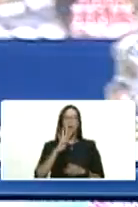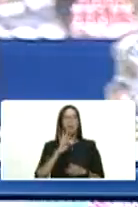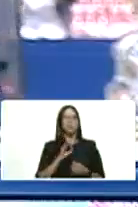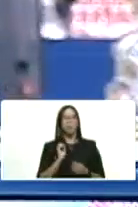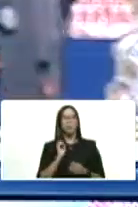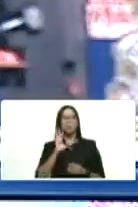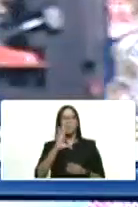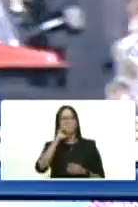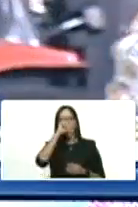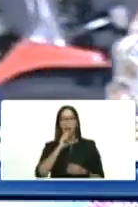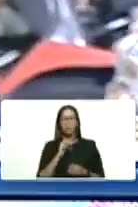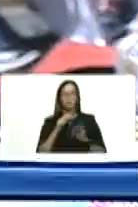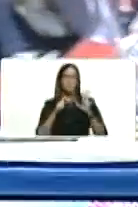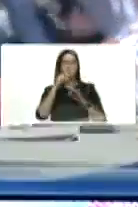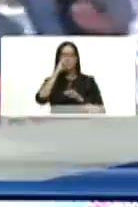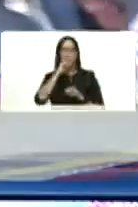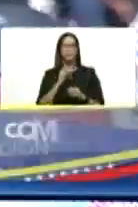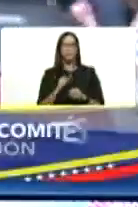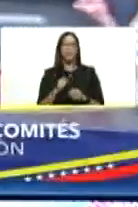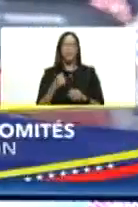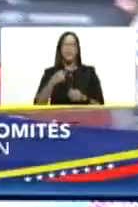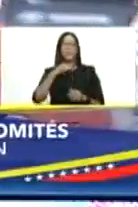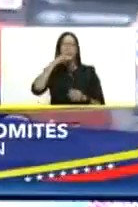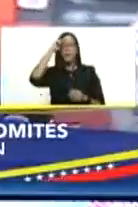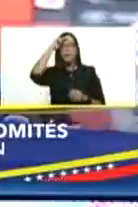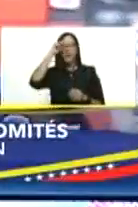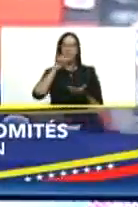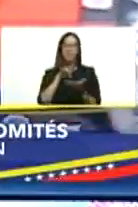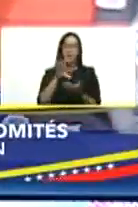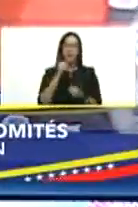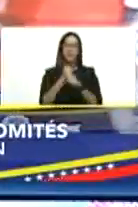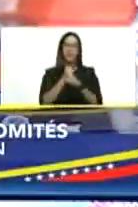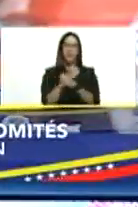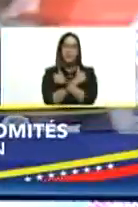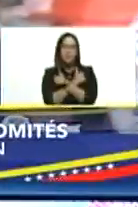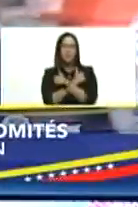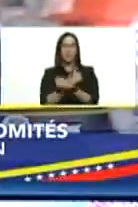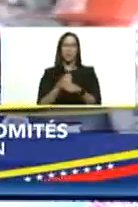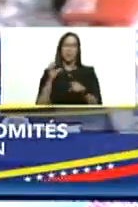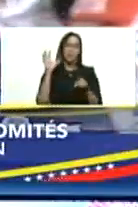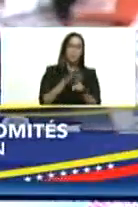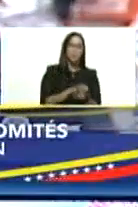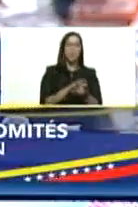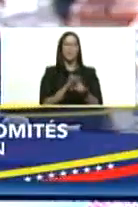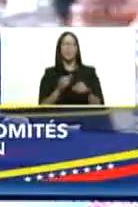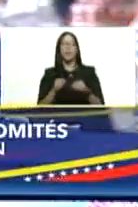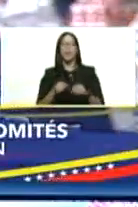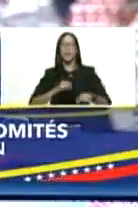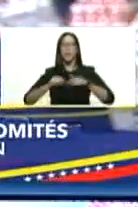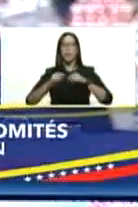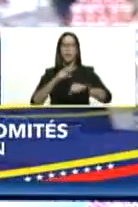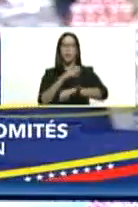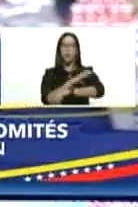4, 5, 6 años, mi padre botado del trabajo, perseguido por el régimen punto fijista,